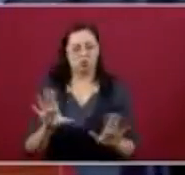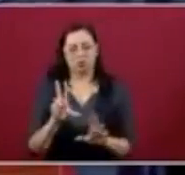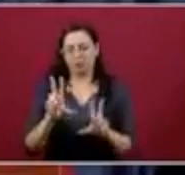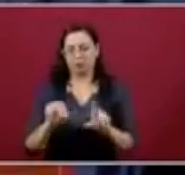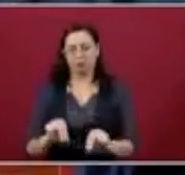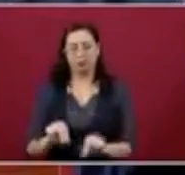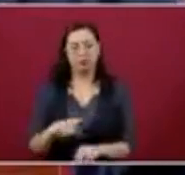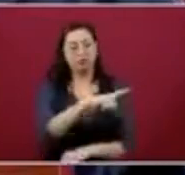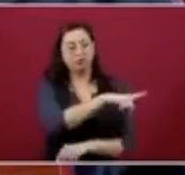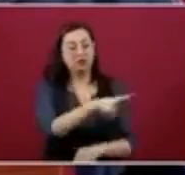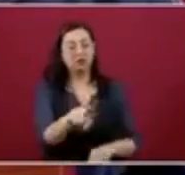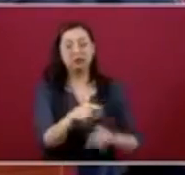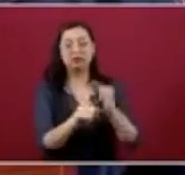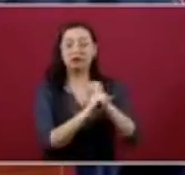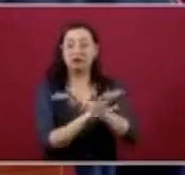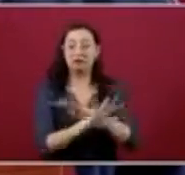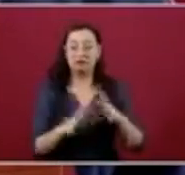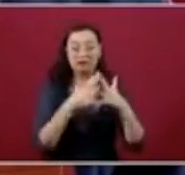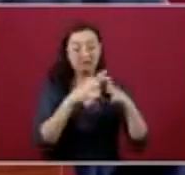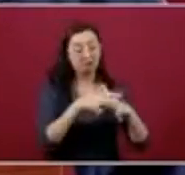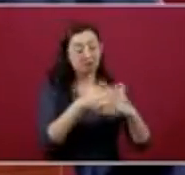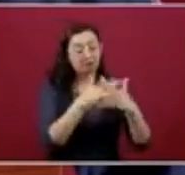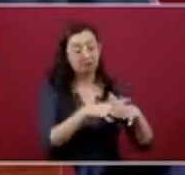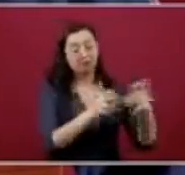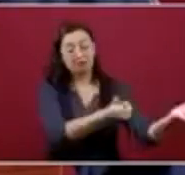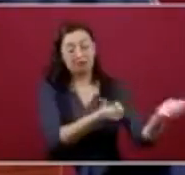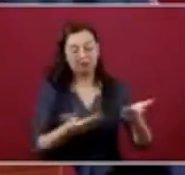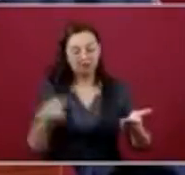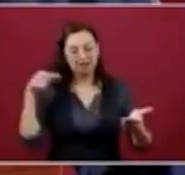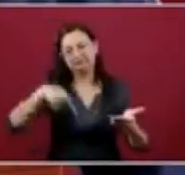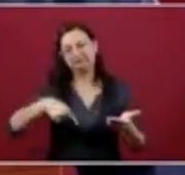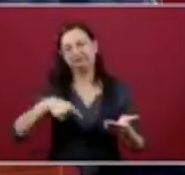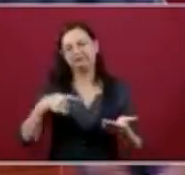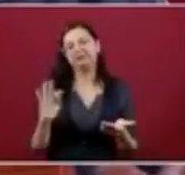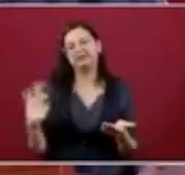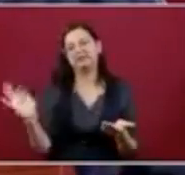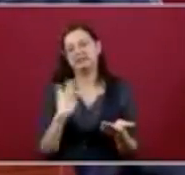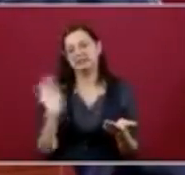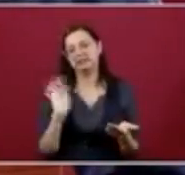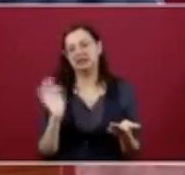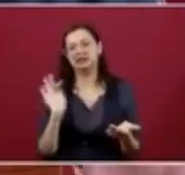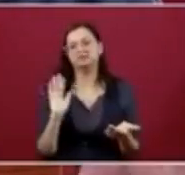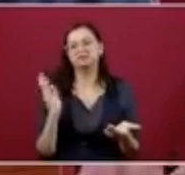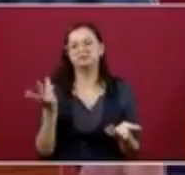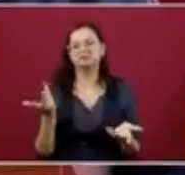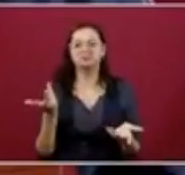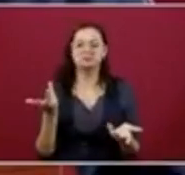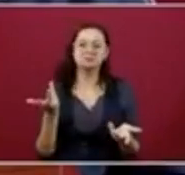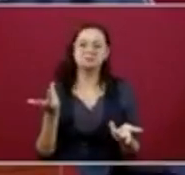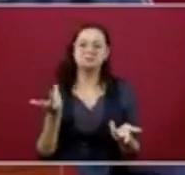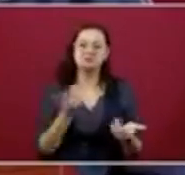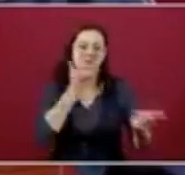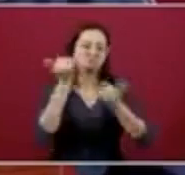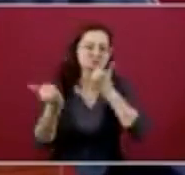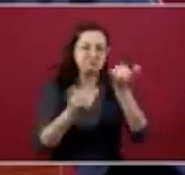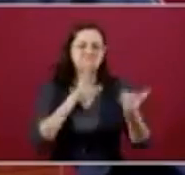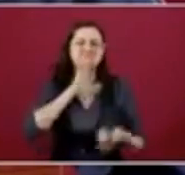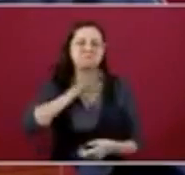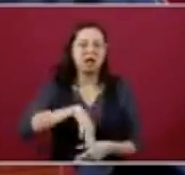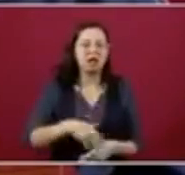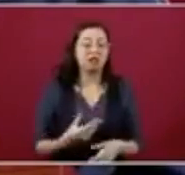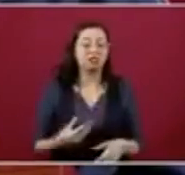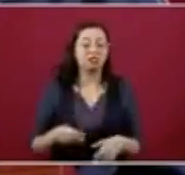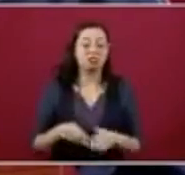que ellos nos den información, porque ahí sí puede venir incluso la que nos quieran dar,